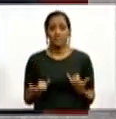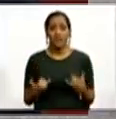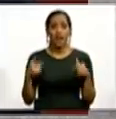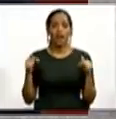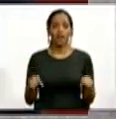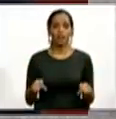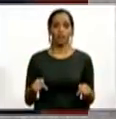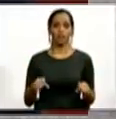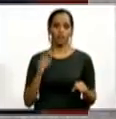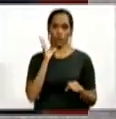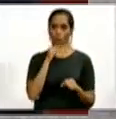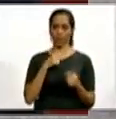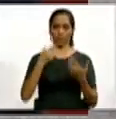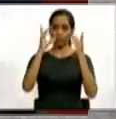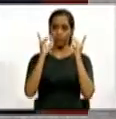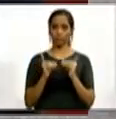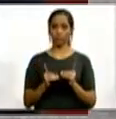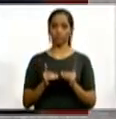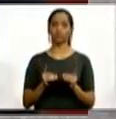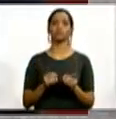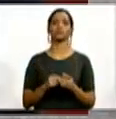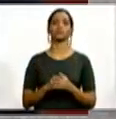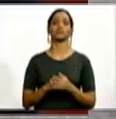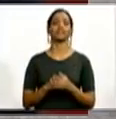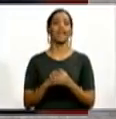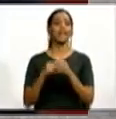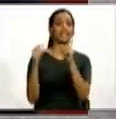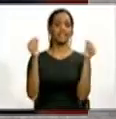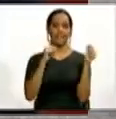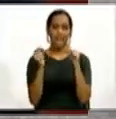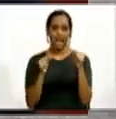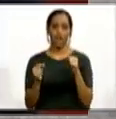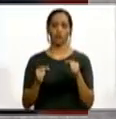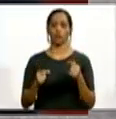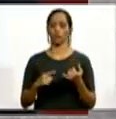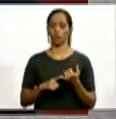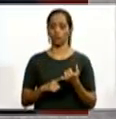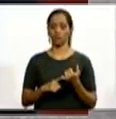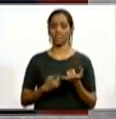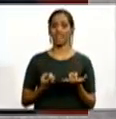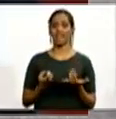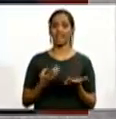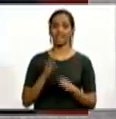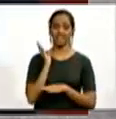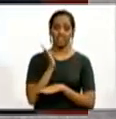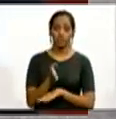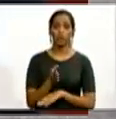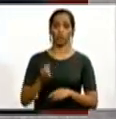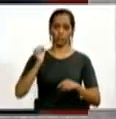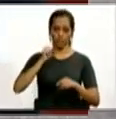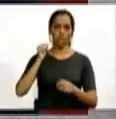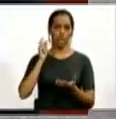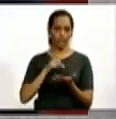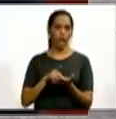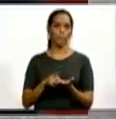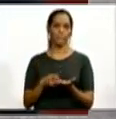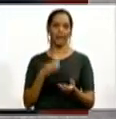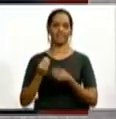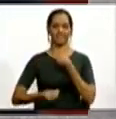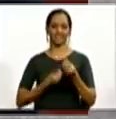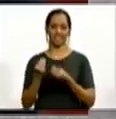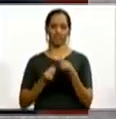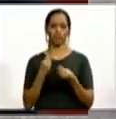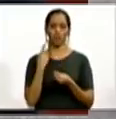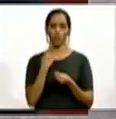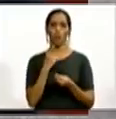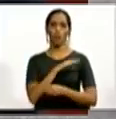hay otras opciones. Las opciones del diálogo, las opciones, las sanciones obviamente sí están provocando